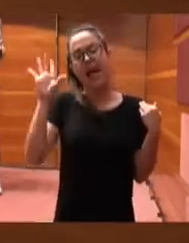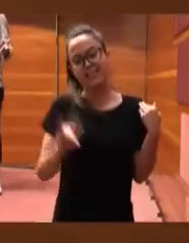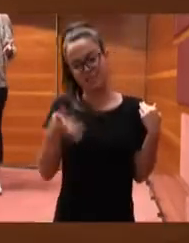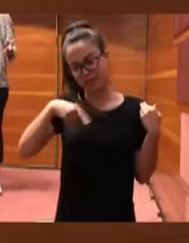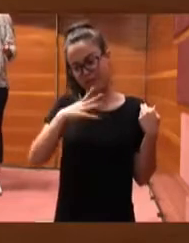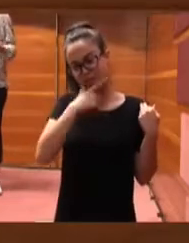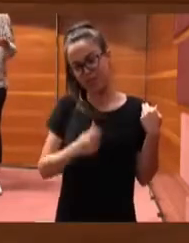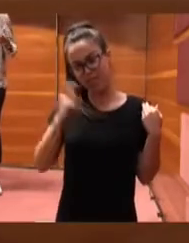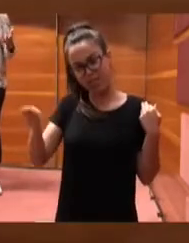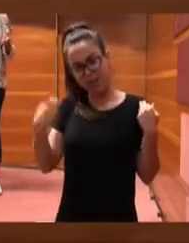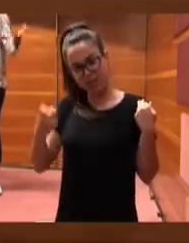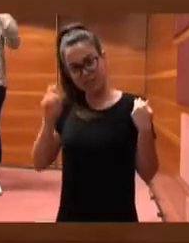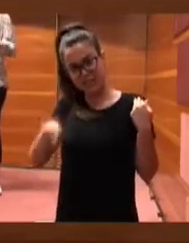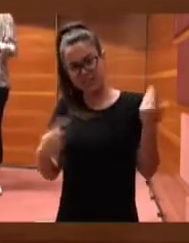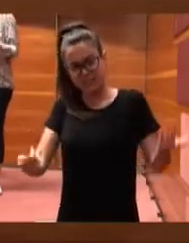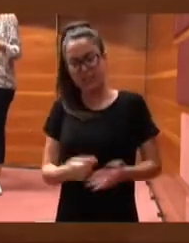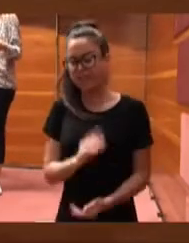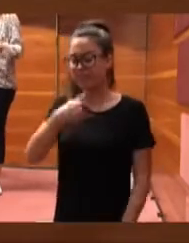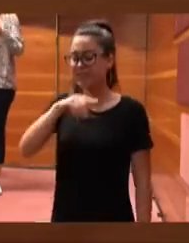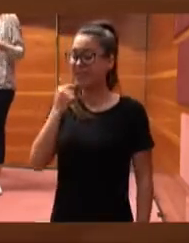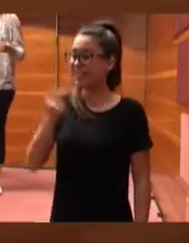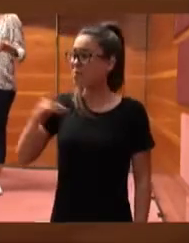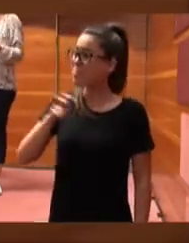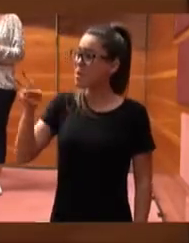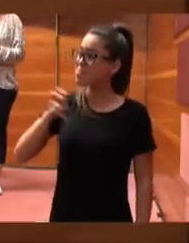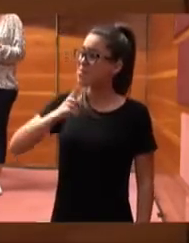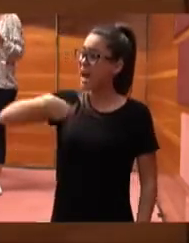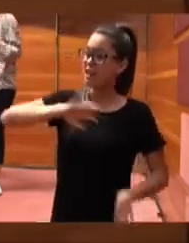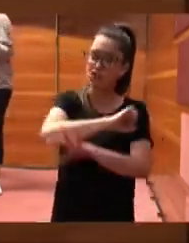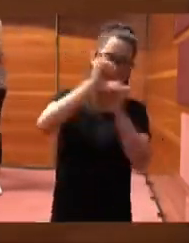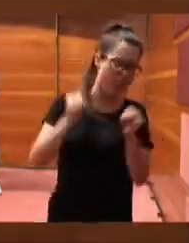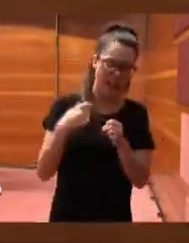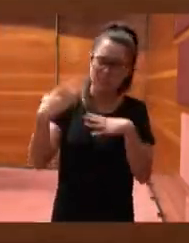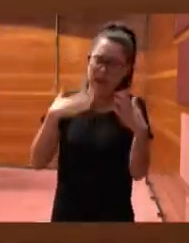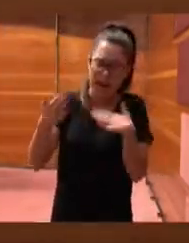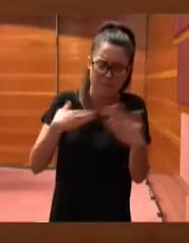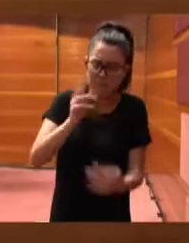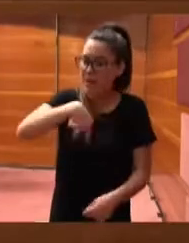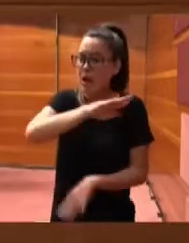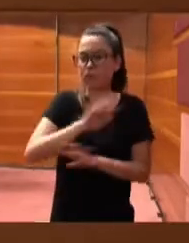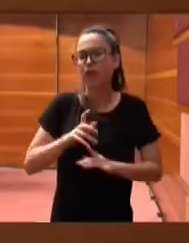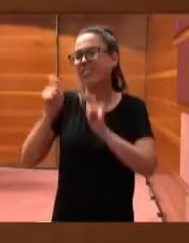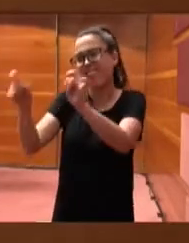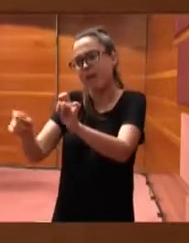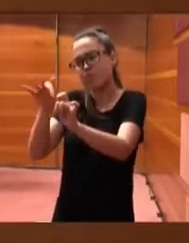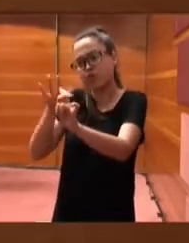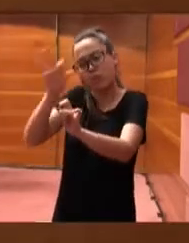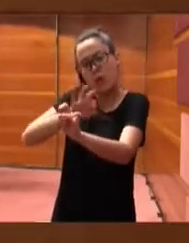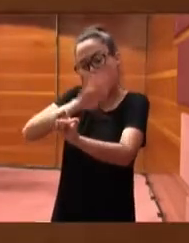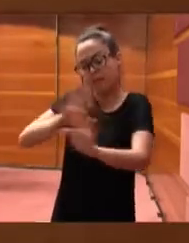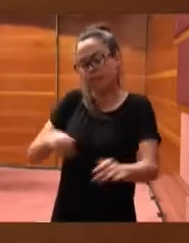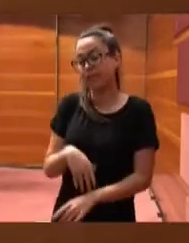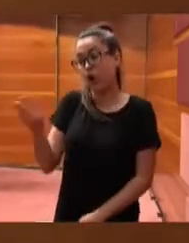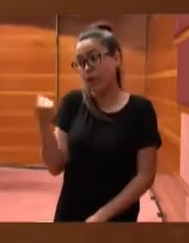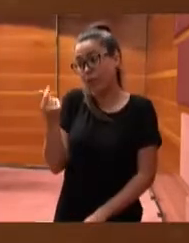facilitémoslo. No les podemos decir que se encierren con nosotros durante no sé cuántas horas, sin nada a cambio sobre todo. No, es que